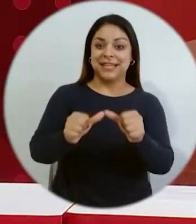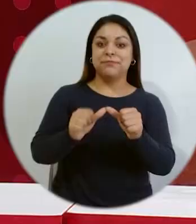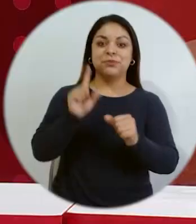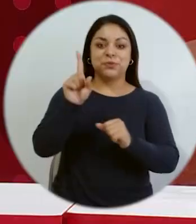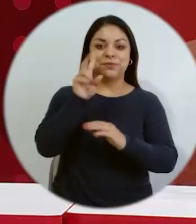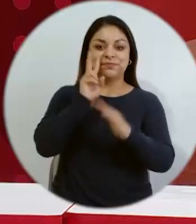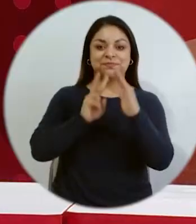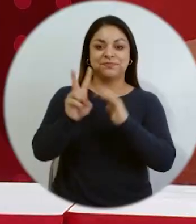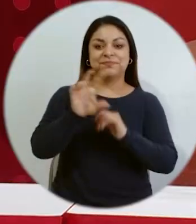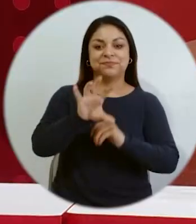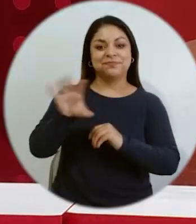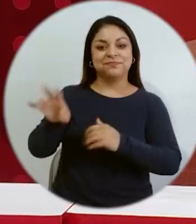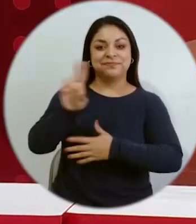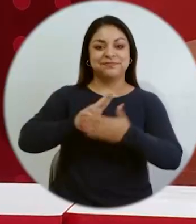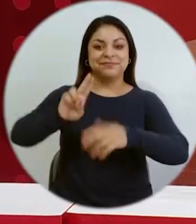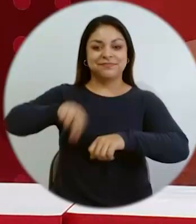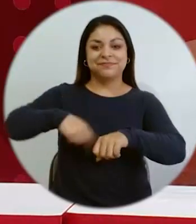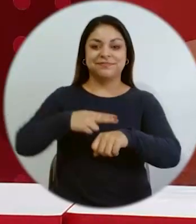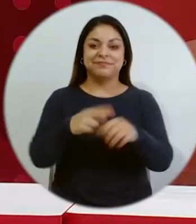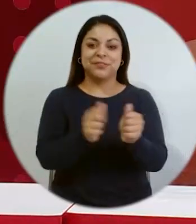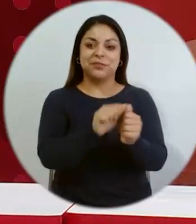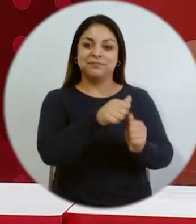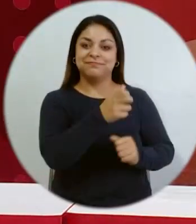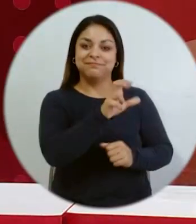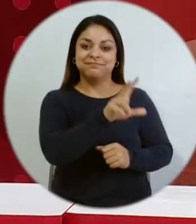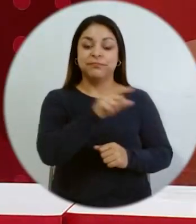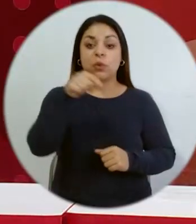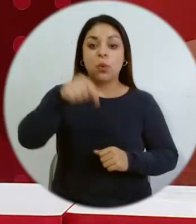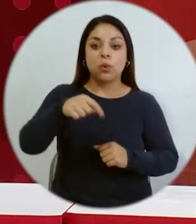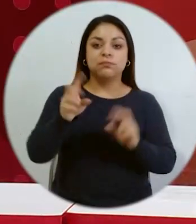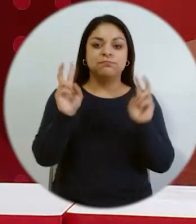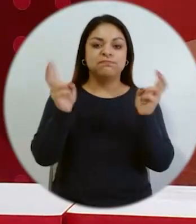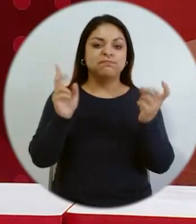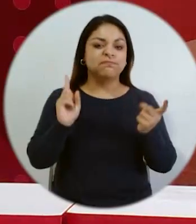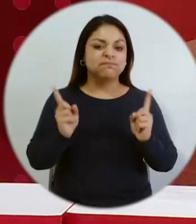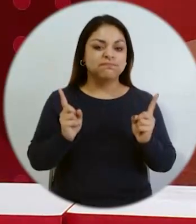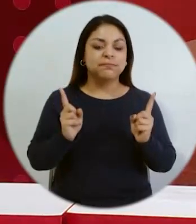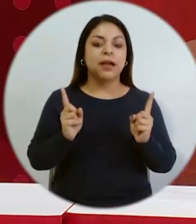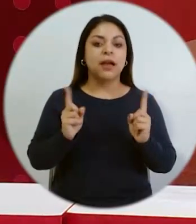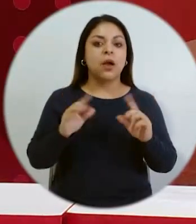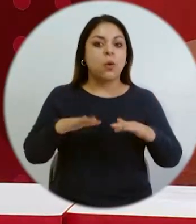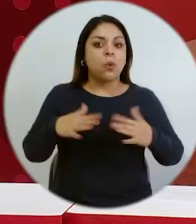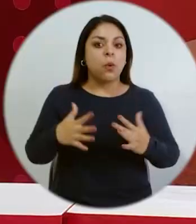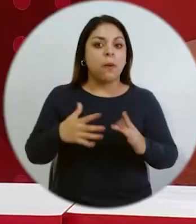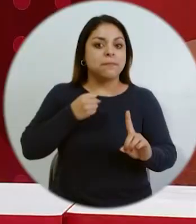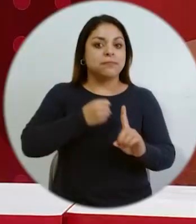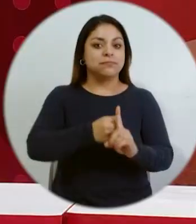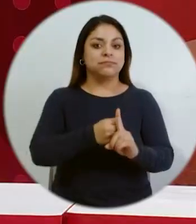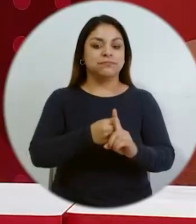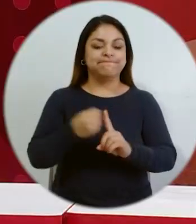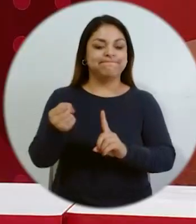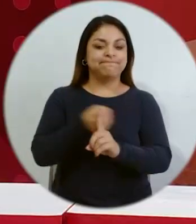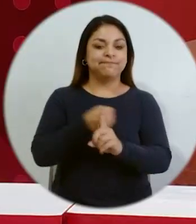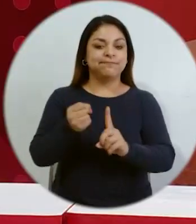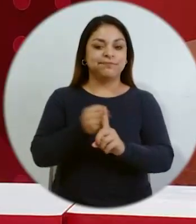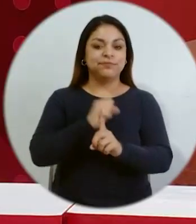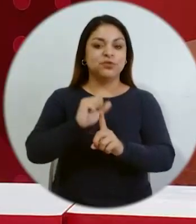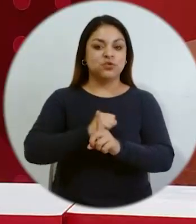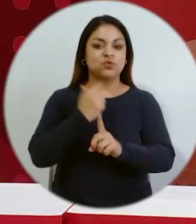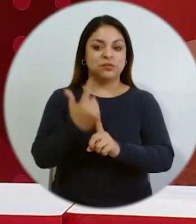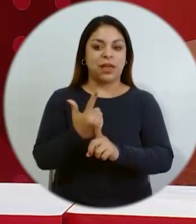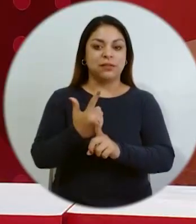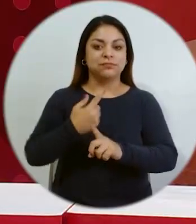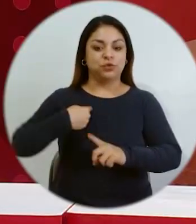Regresa usted a Una Mirada, del programa de la Universidad Nacional y de CINAR S.A. Hoy con el tema cómo impacta la violencia social a nuestra niñez